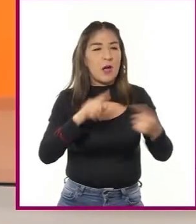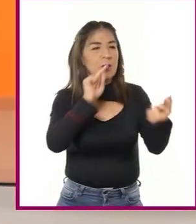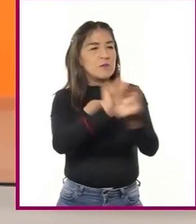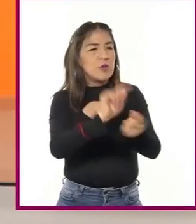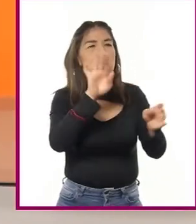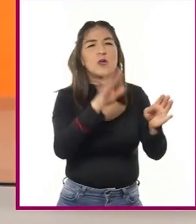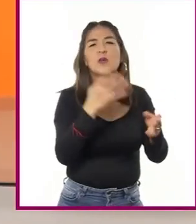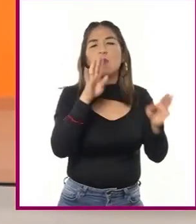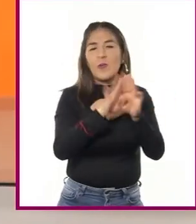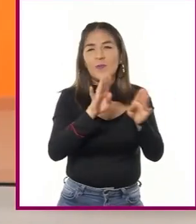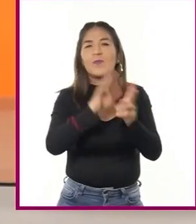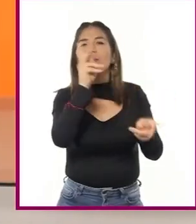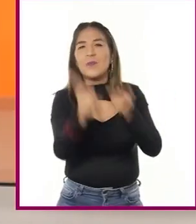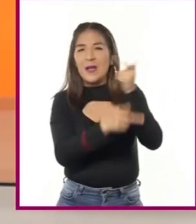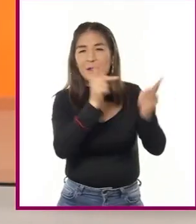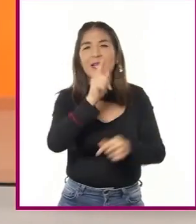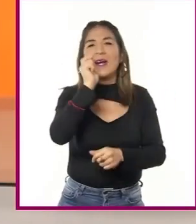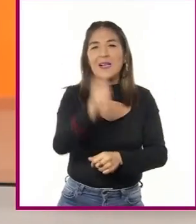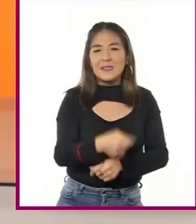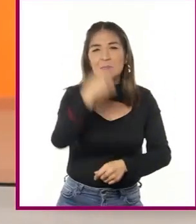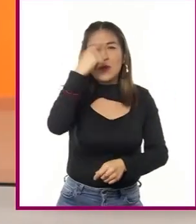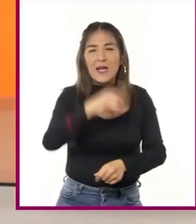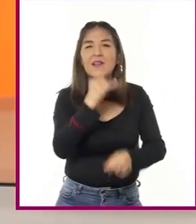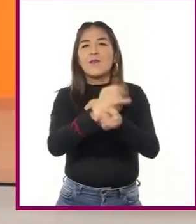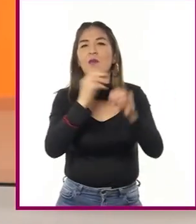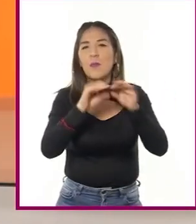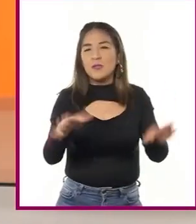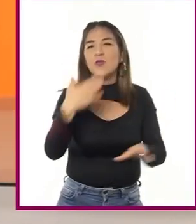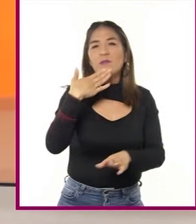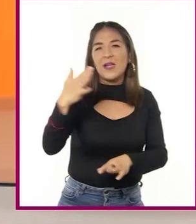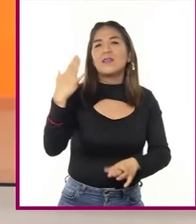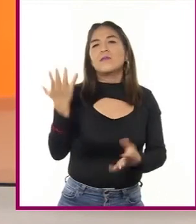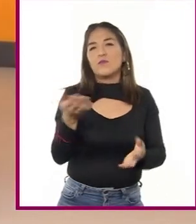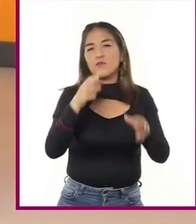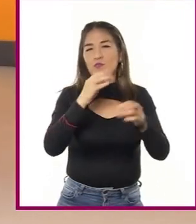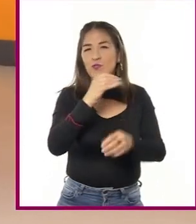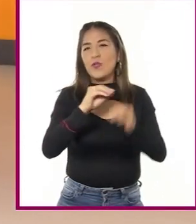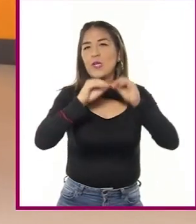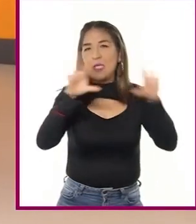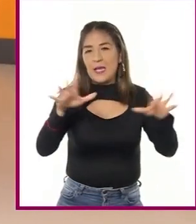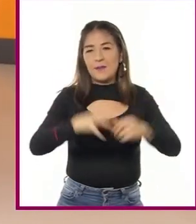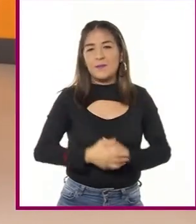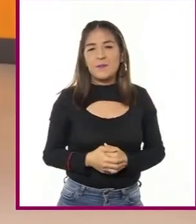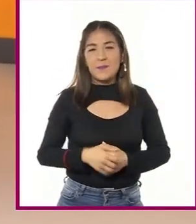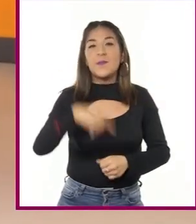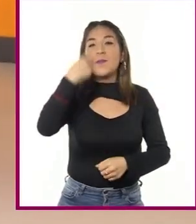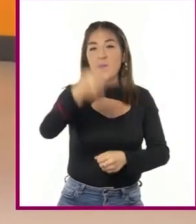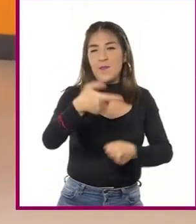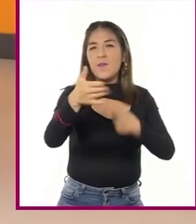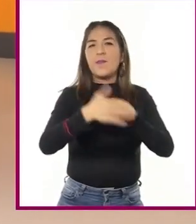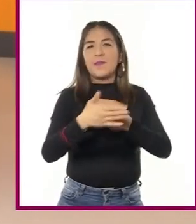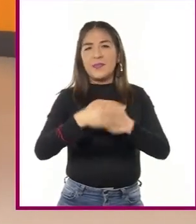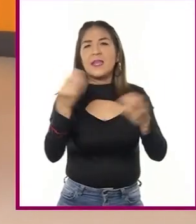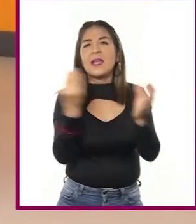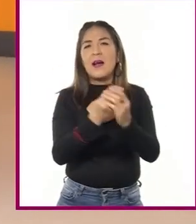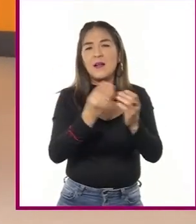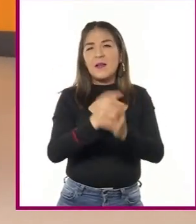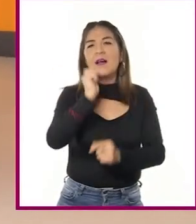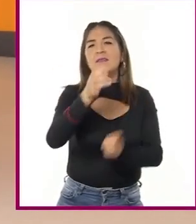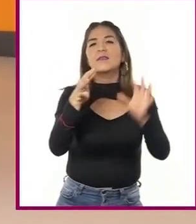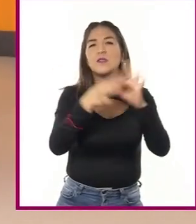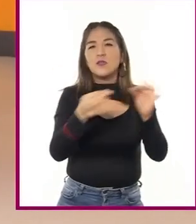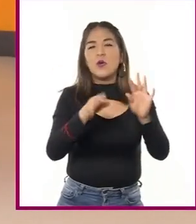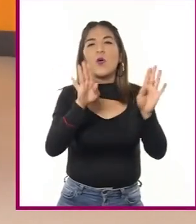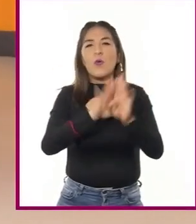experiencia sobre el tema, quienes pueden brindar información pertinente y fundamentada. En la siguiente sesión hablaremos sobre